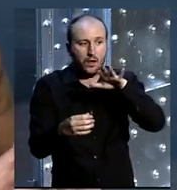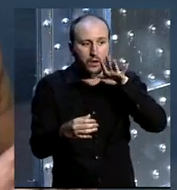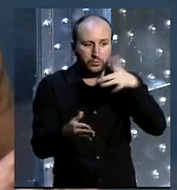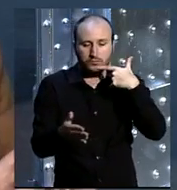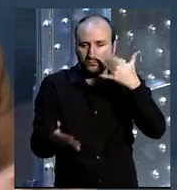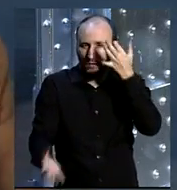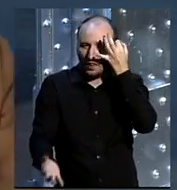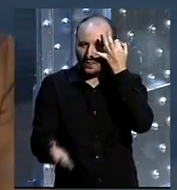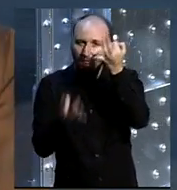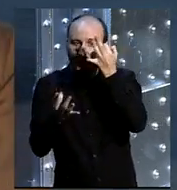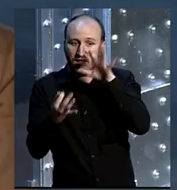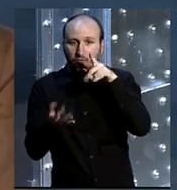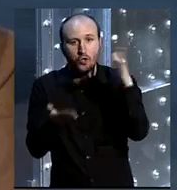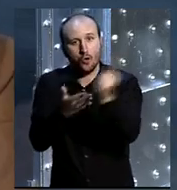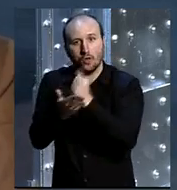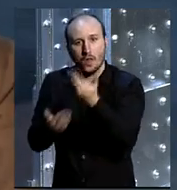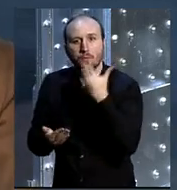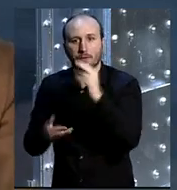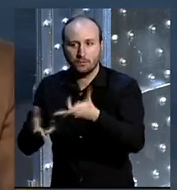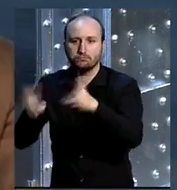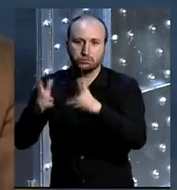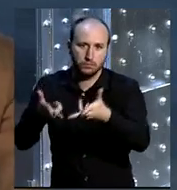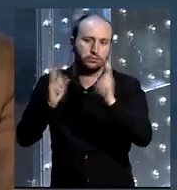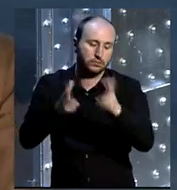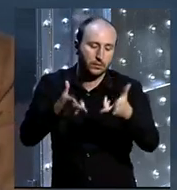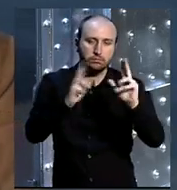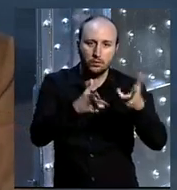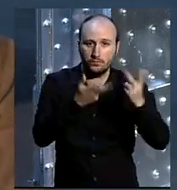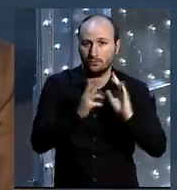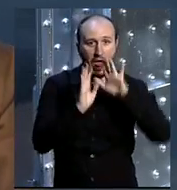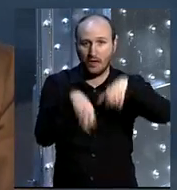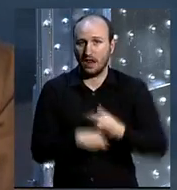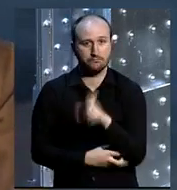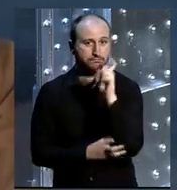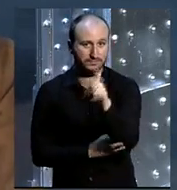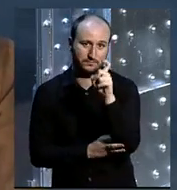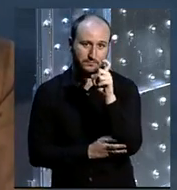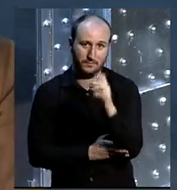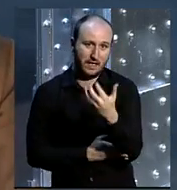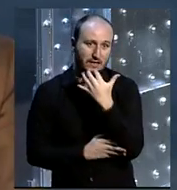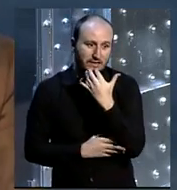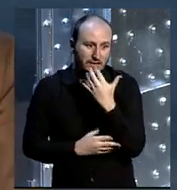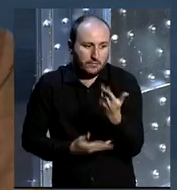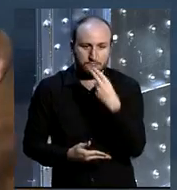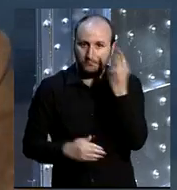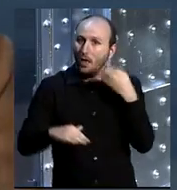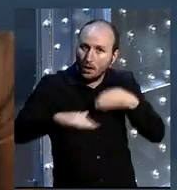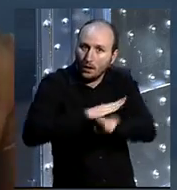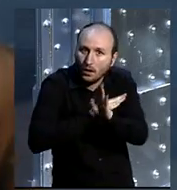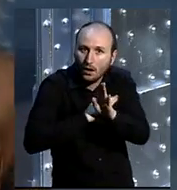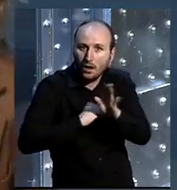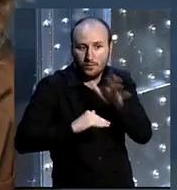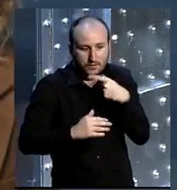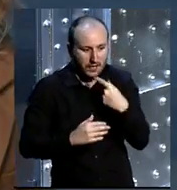que tienes que dar el consentimiento, y al final, bueno, haces el clic si te interesa realmente entrar, porque es que